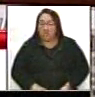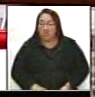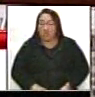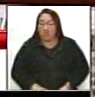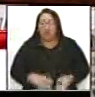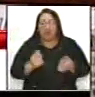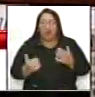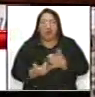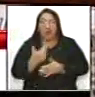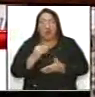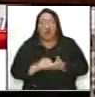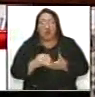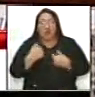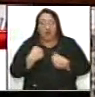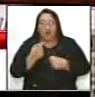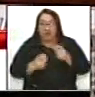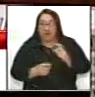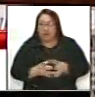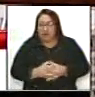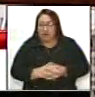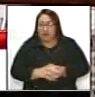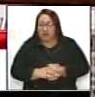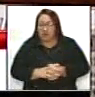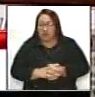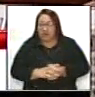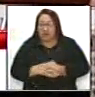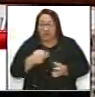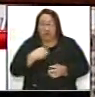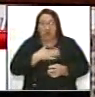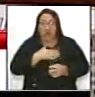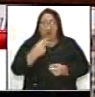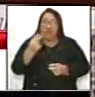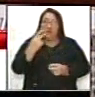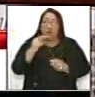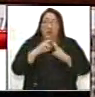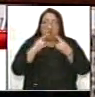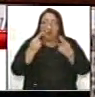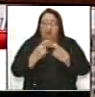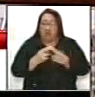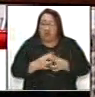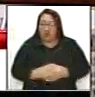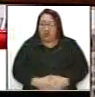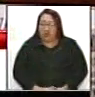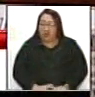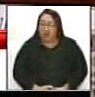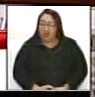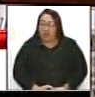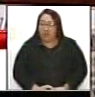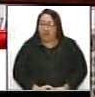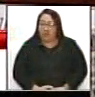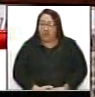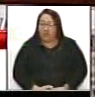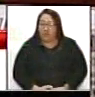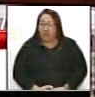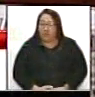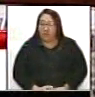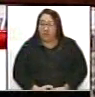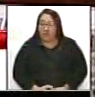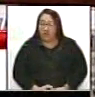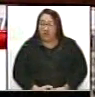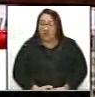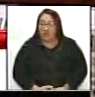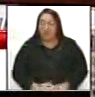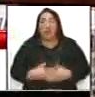nuevamente tenemos a estos elementos en nuestras propias narices, se reúnen, ¿no? Y piden la salida de